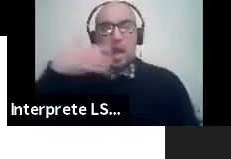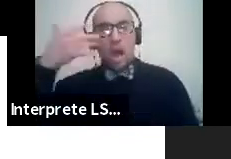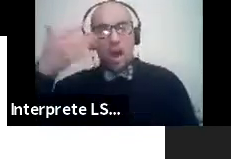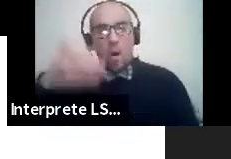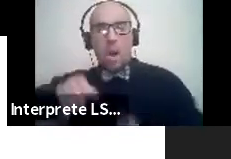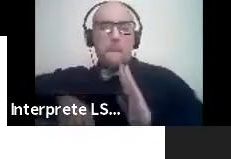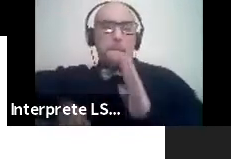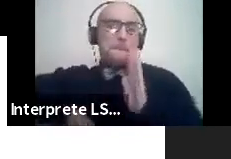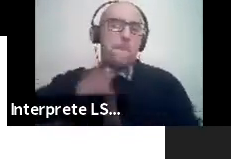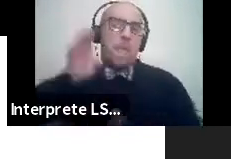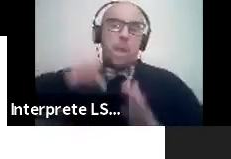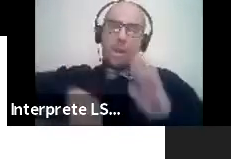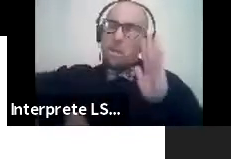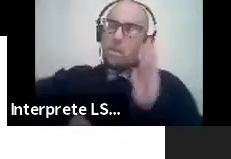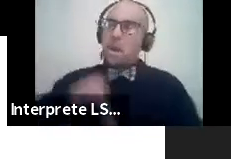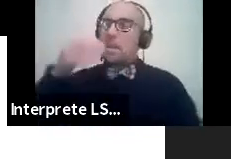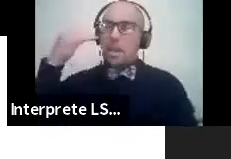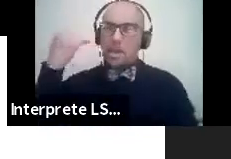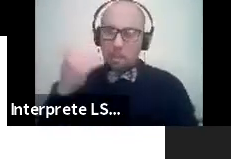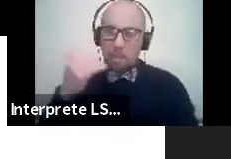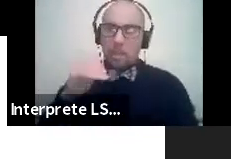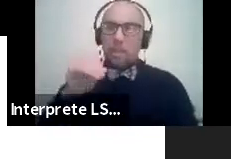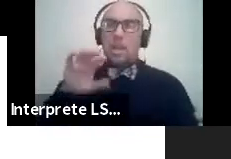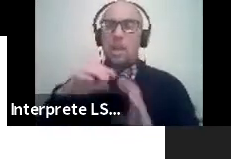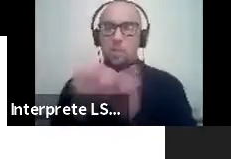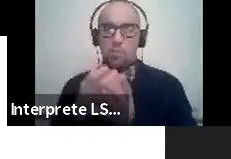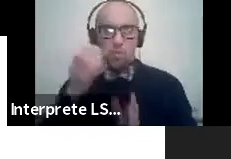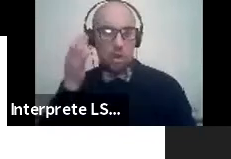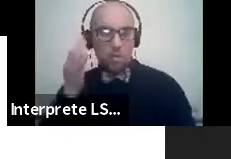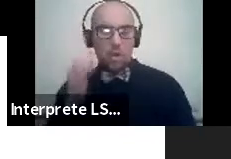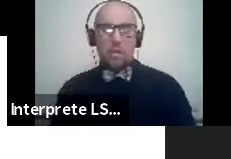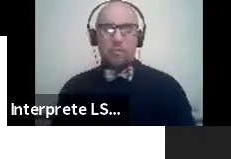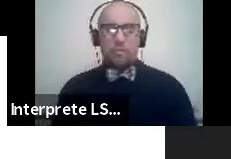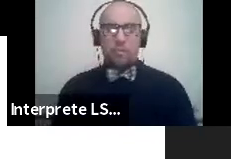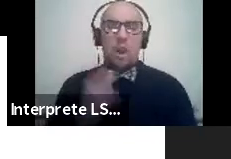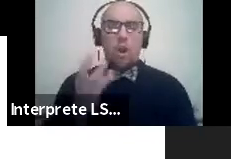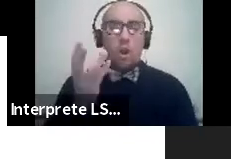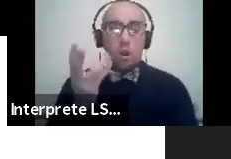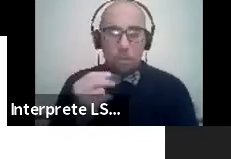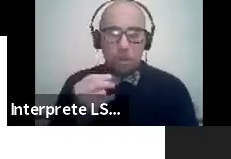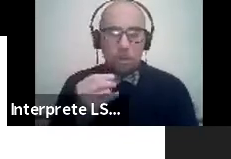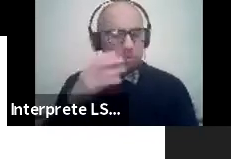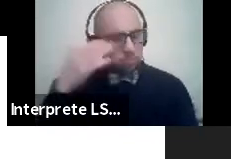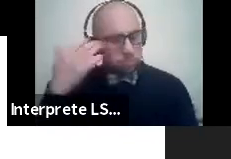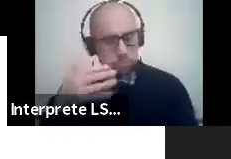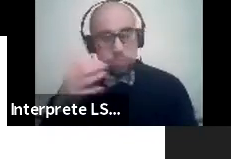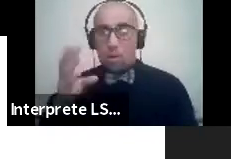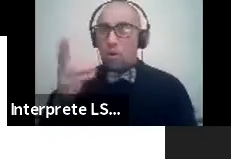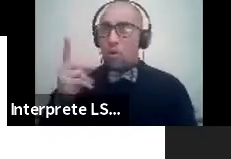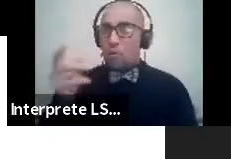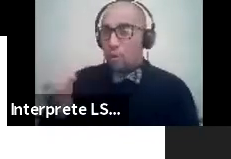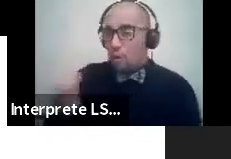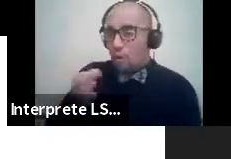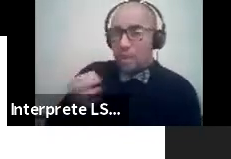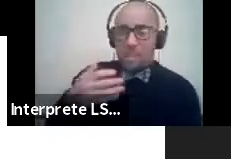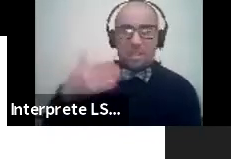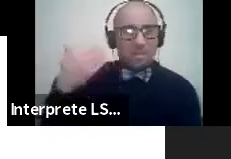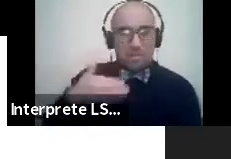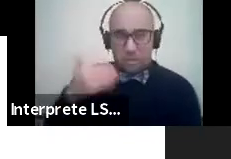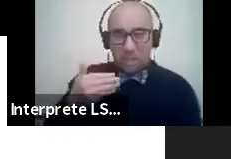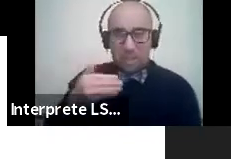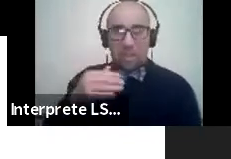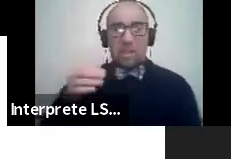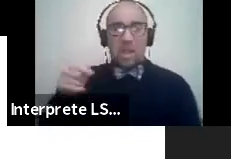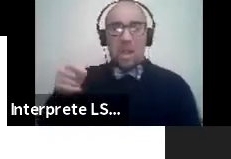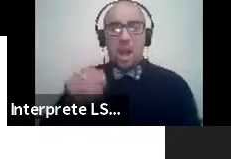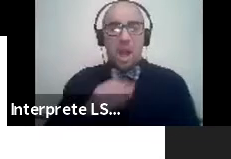más importante en el caso de las mujeres. Las cifras son muy elocuentes. Francisca nos daba algunas, yo